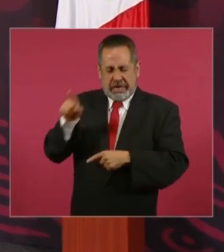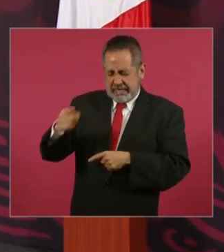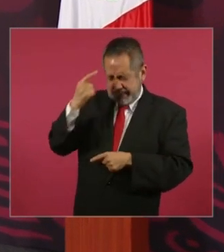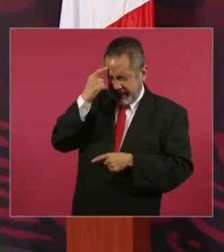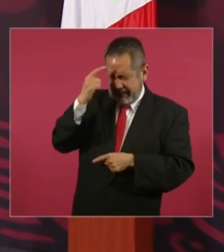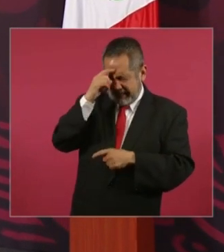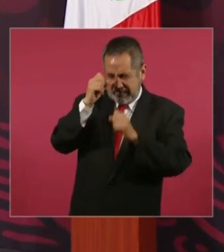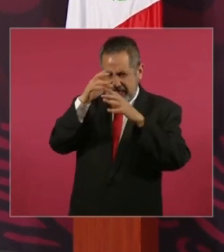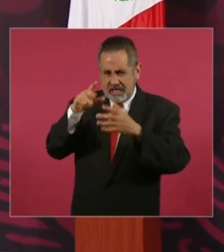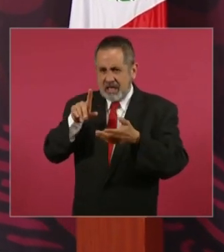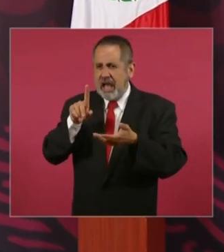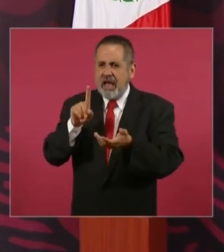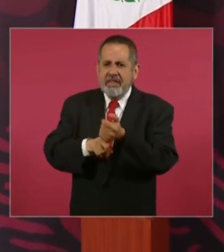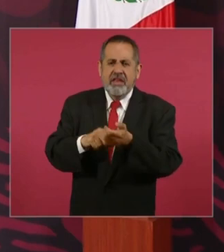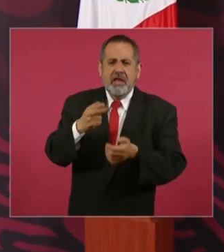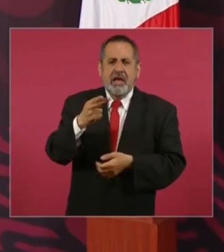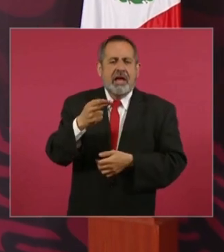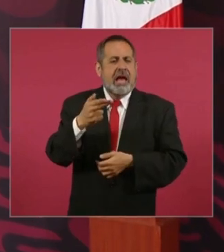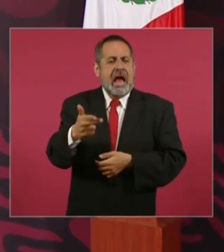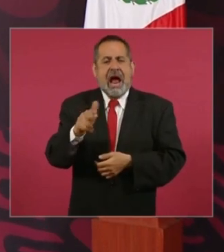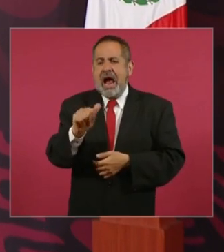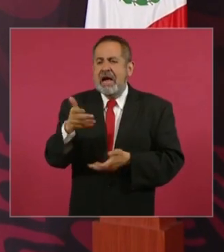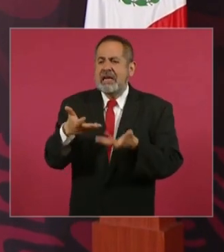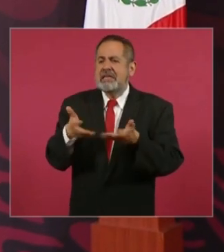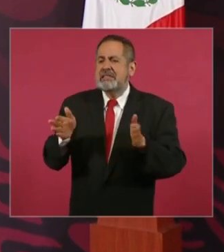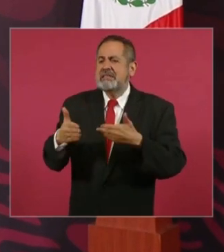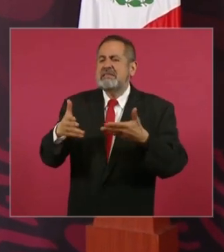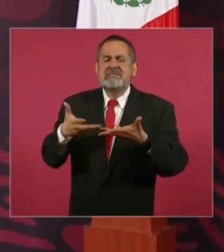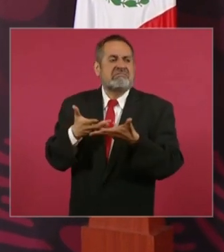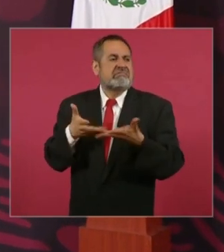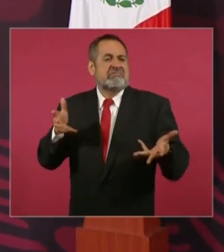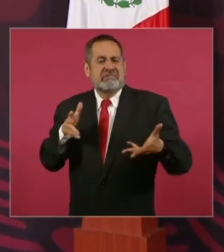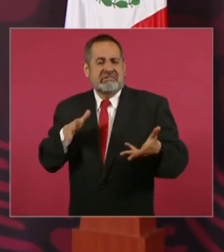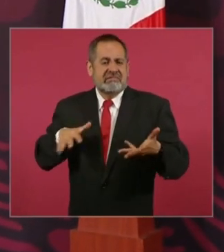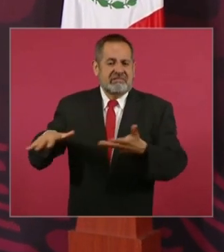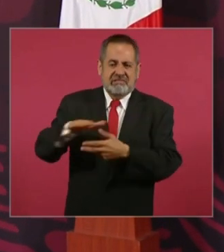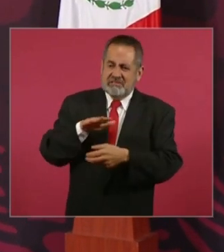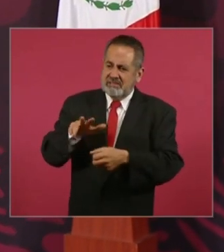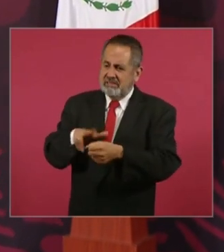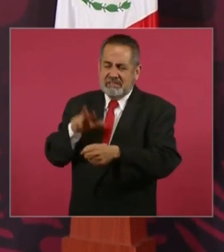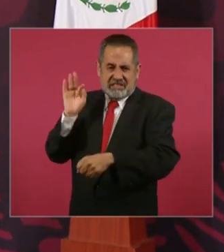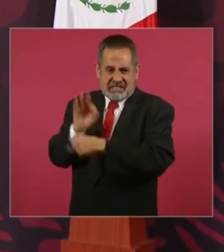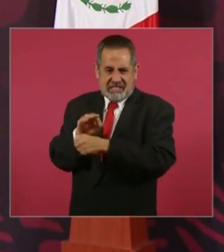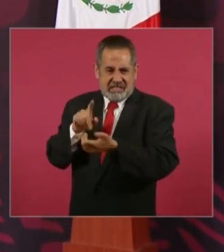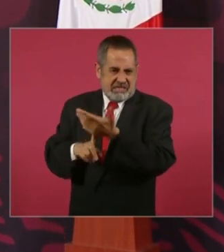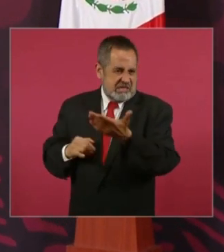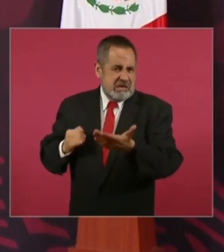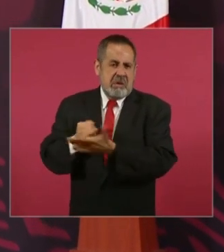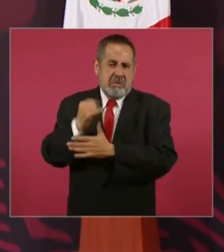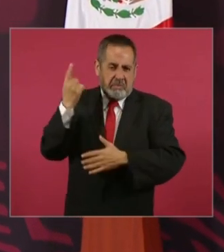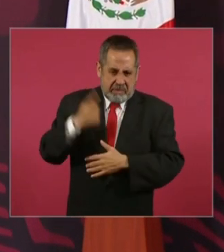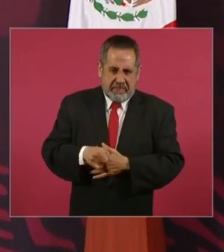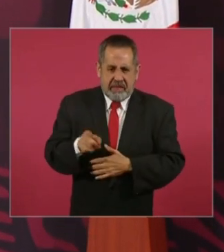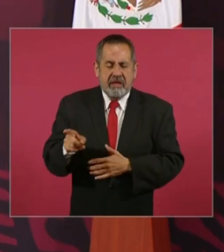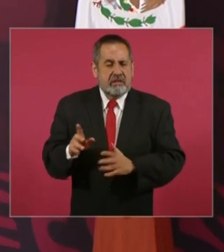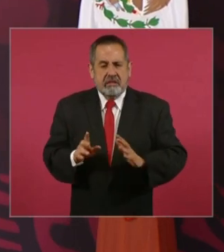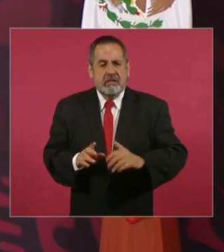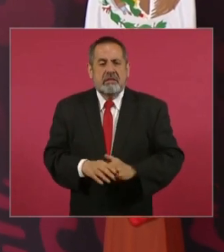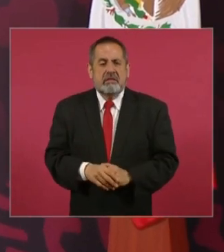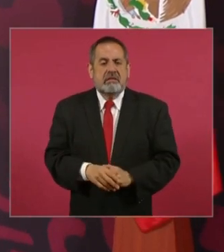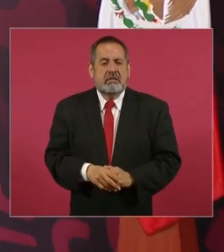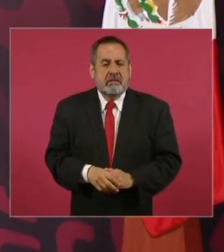no es cuántas hectáreas o cuántas áreas naturales protegidas fueron decretadas, no es